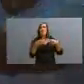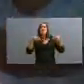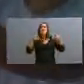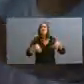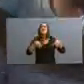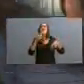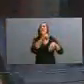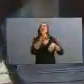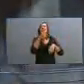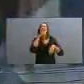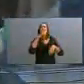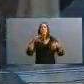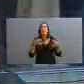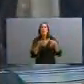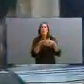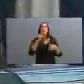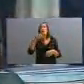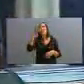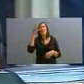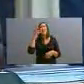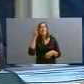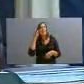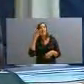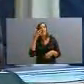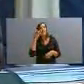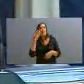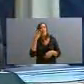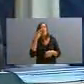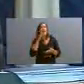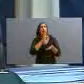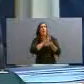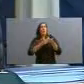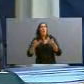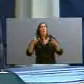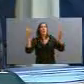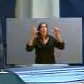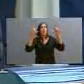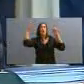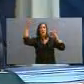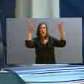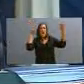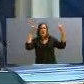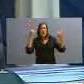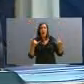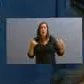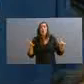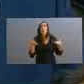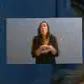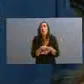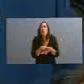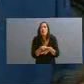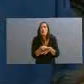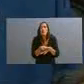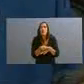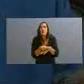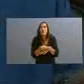de Tigre, donde un intendente había inaugurado modernas cámaras de televisión, pero que justamente cuando